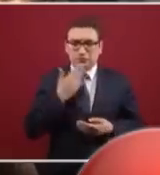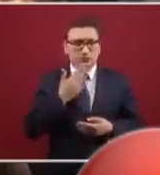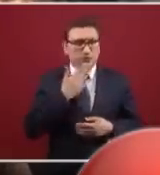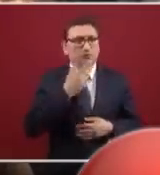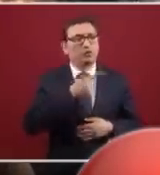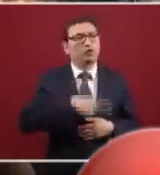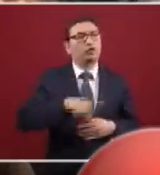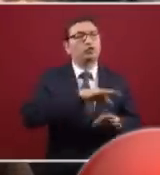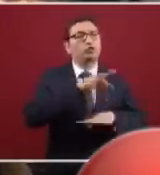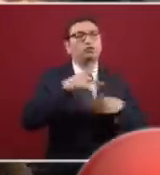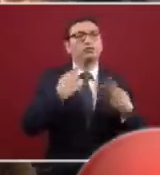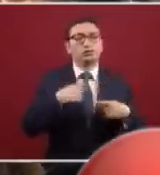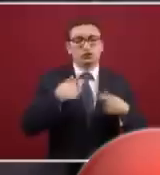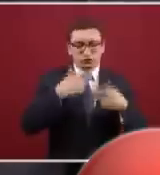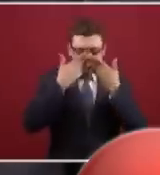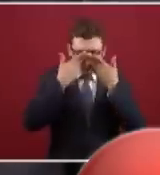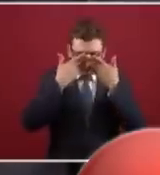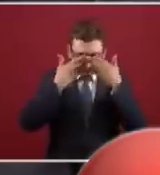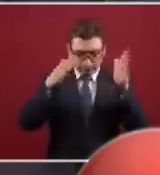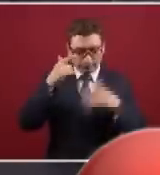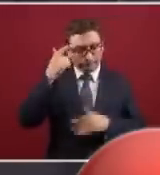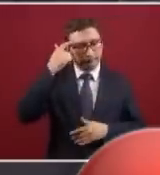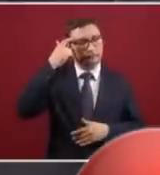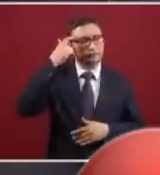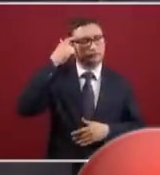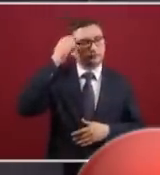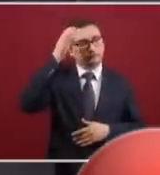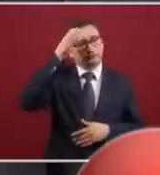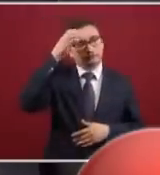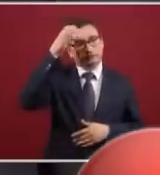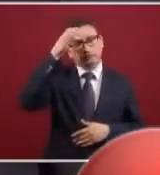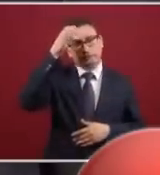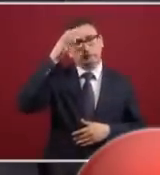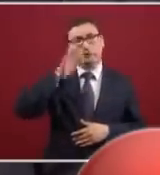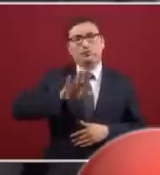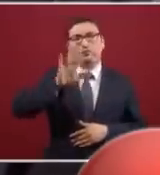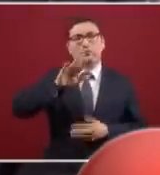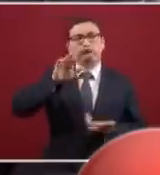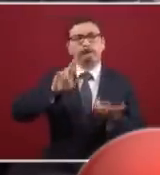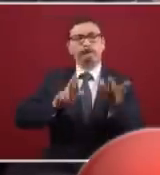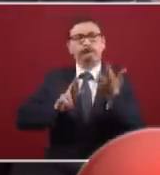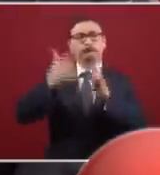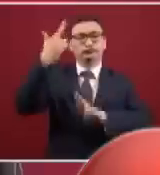conciencias. Es algo muy importante. Entonces,